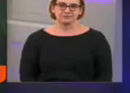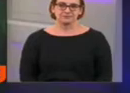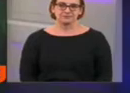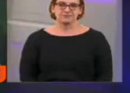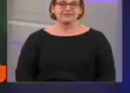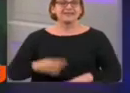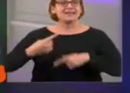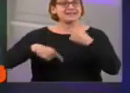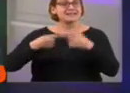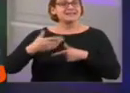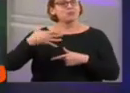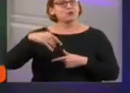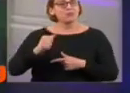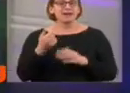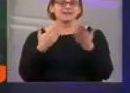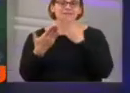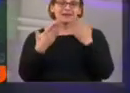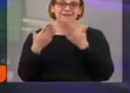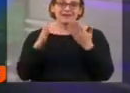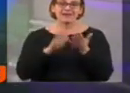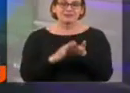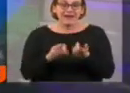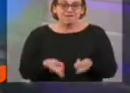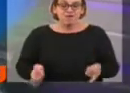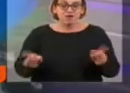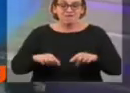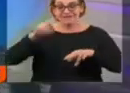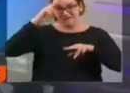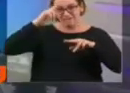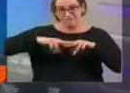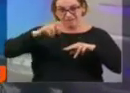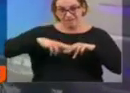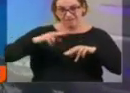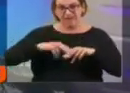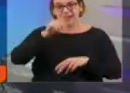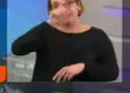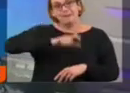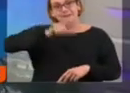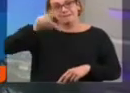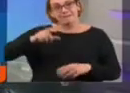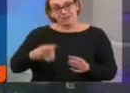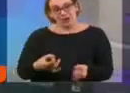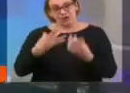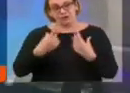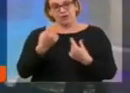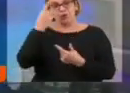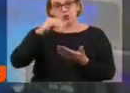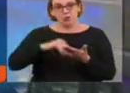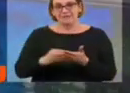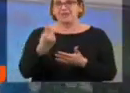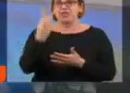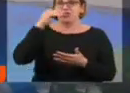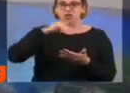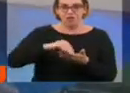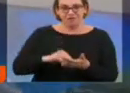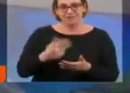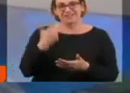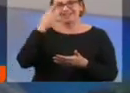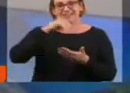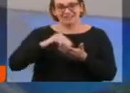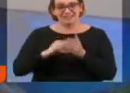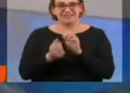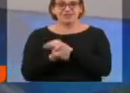Seguimos en Telenoche para hablar de los reinfectados. Estas personas que se contagiaron una y otra vez de